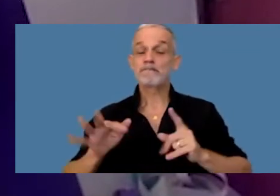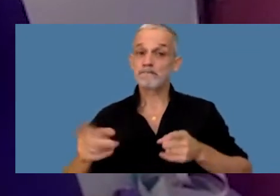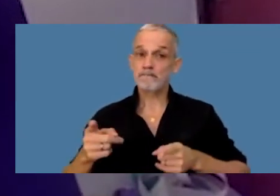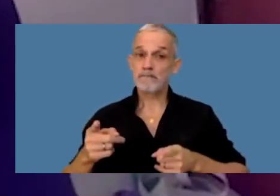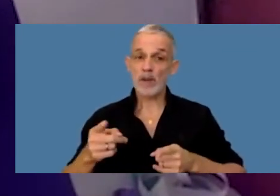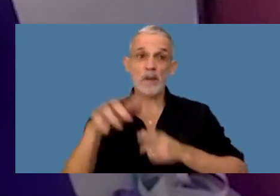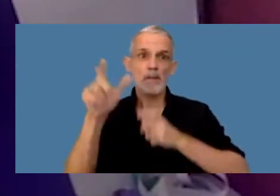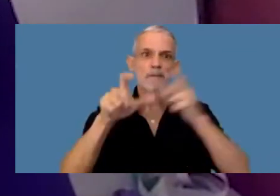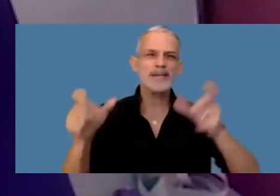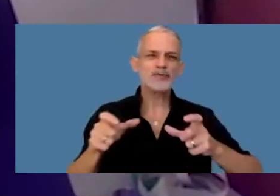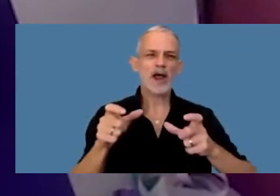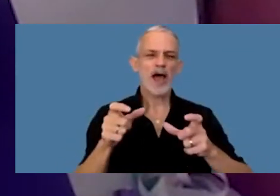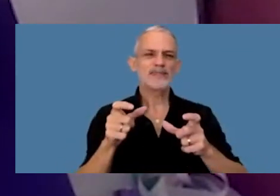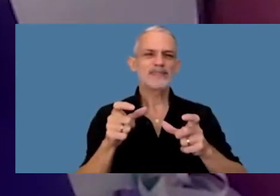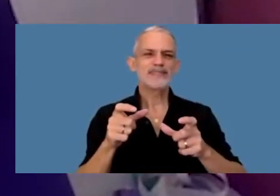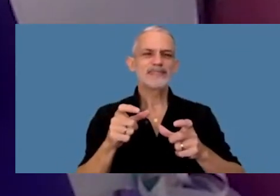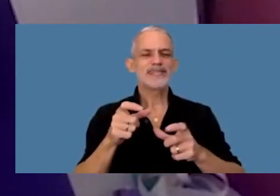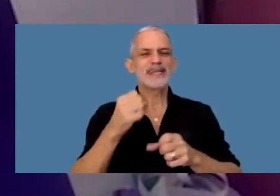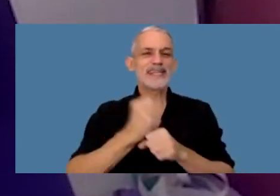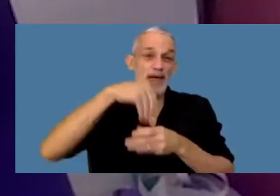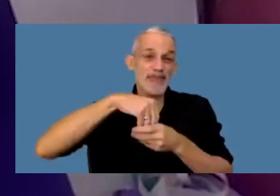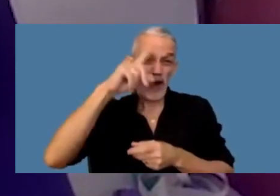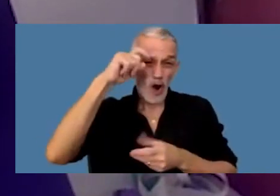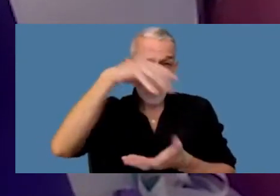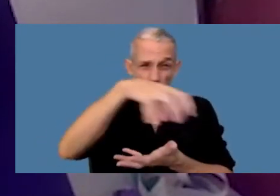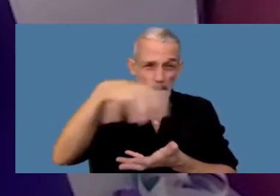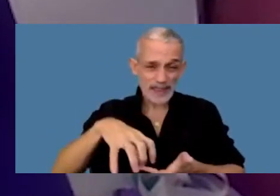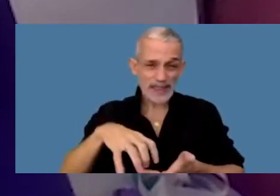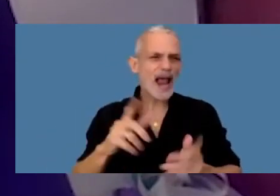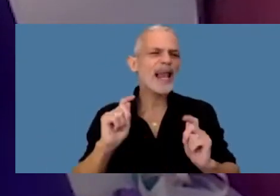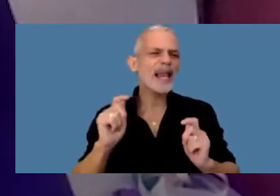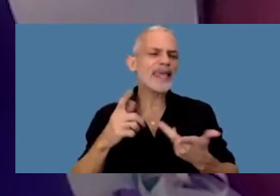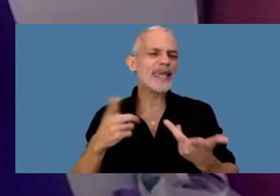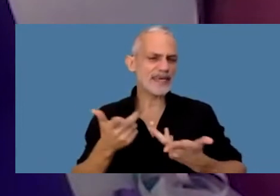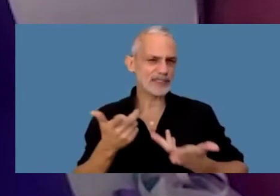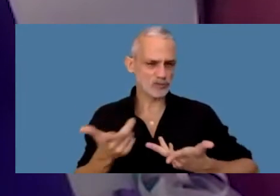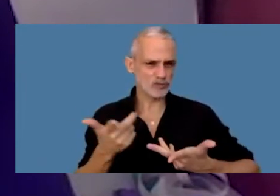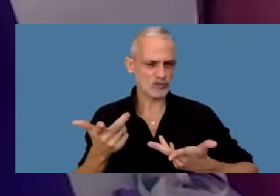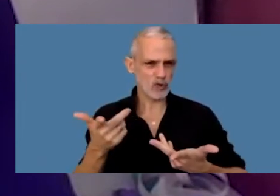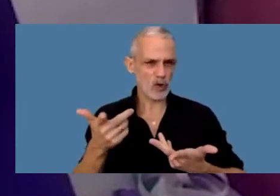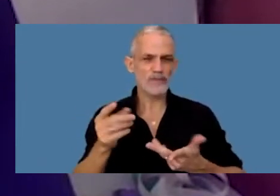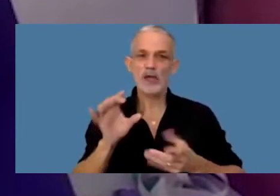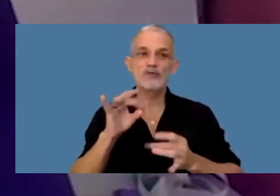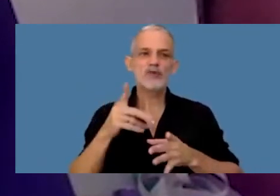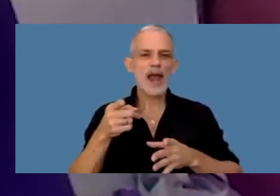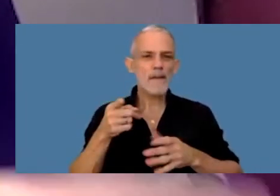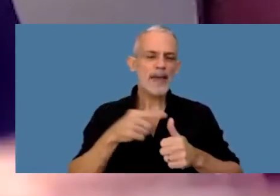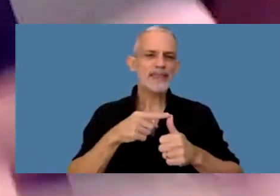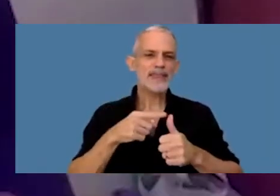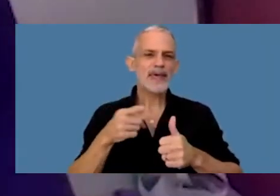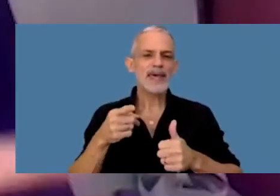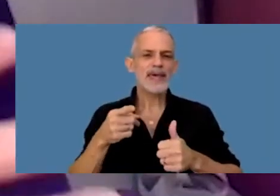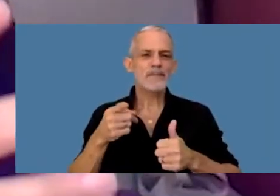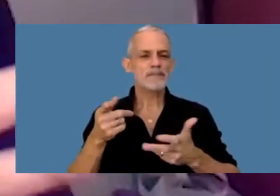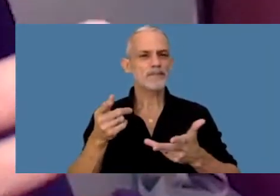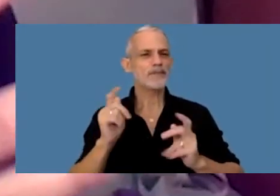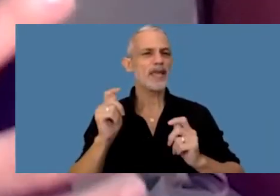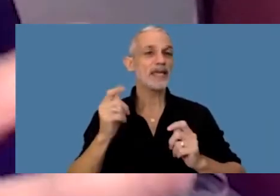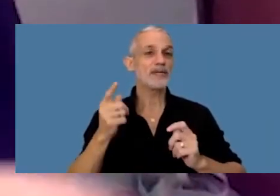Y bueno, y esto, cuando habla de trato deshumanizado, son tratos crueles,